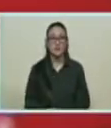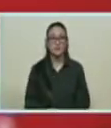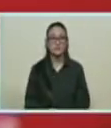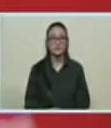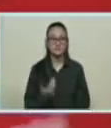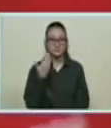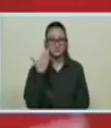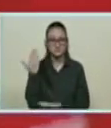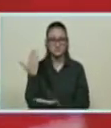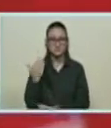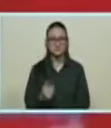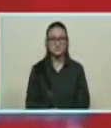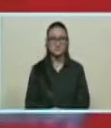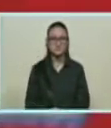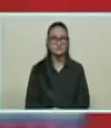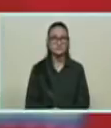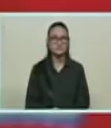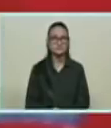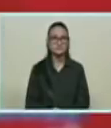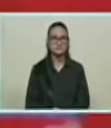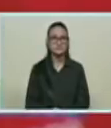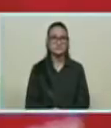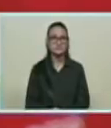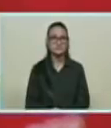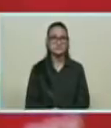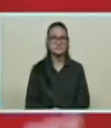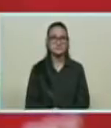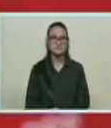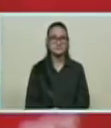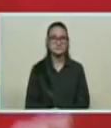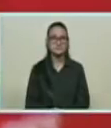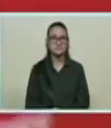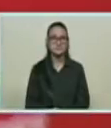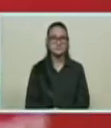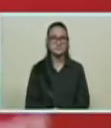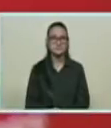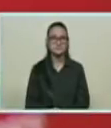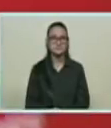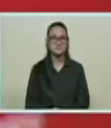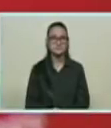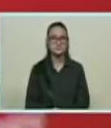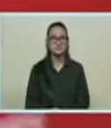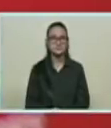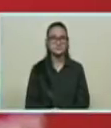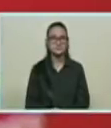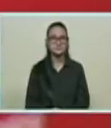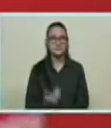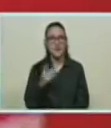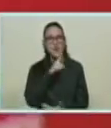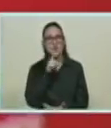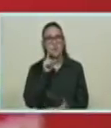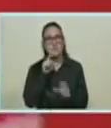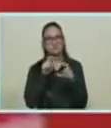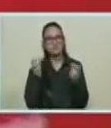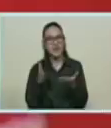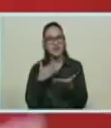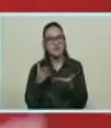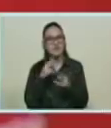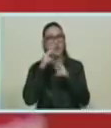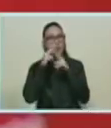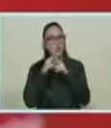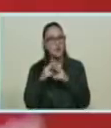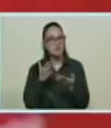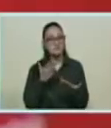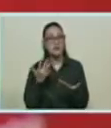Aquí está la construcción del estilo del partido y de la gobernación